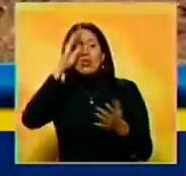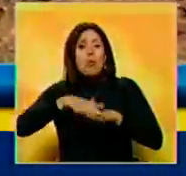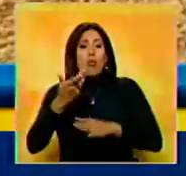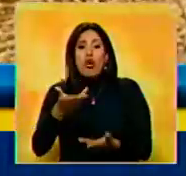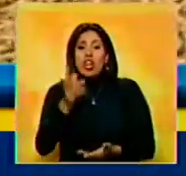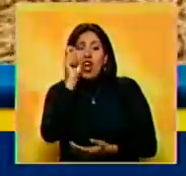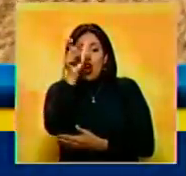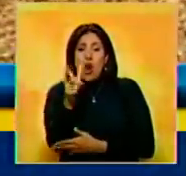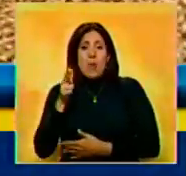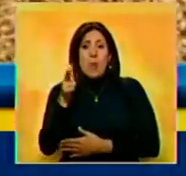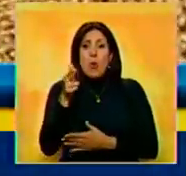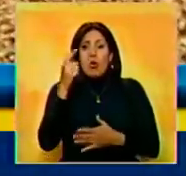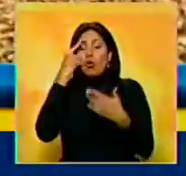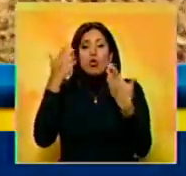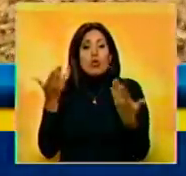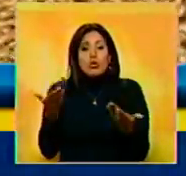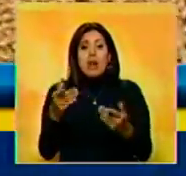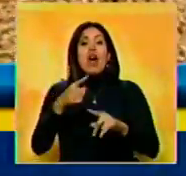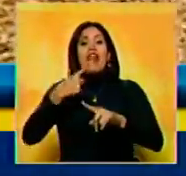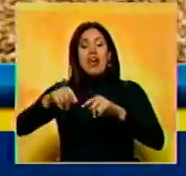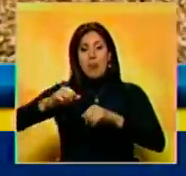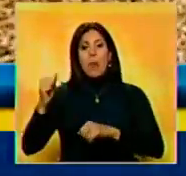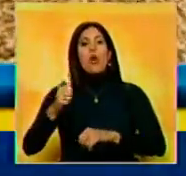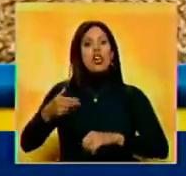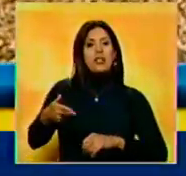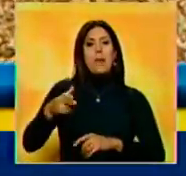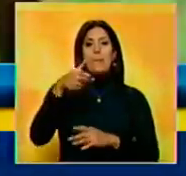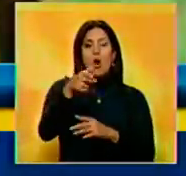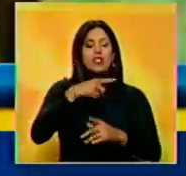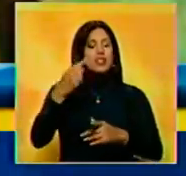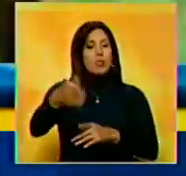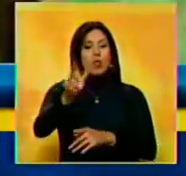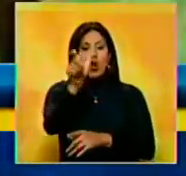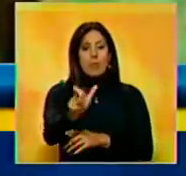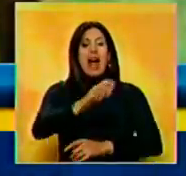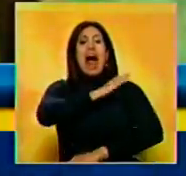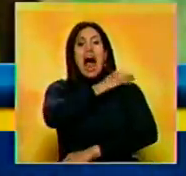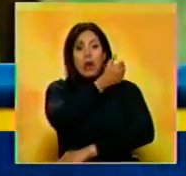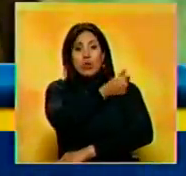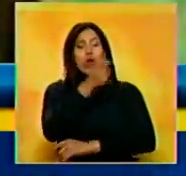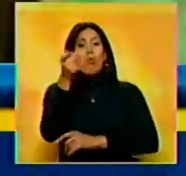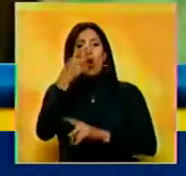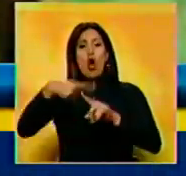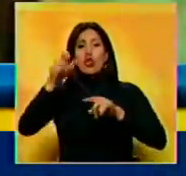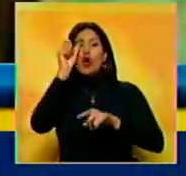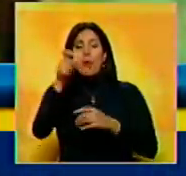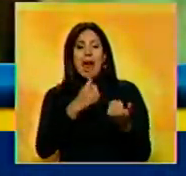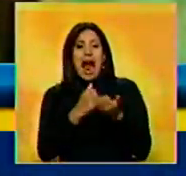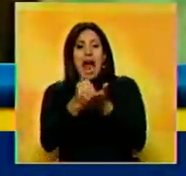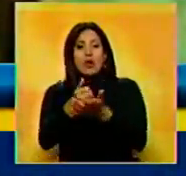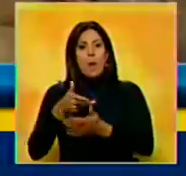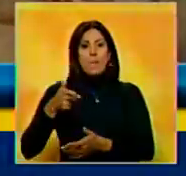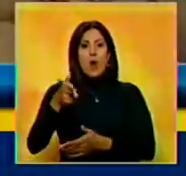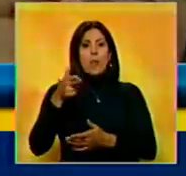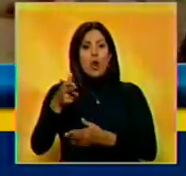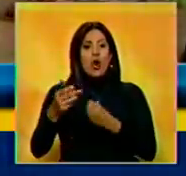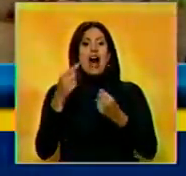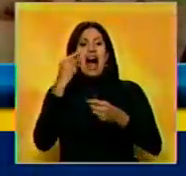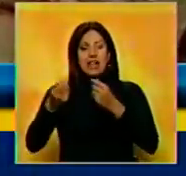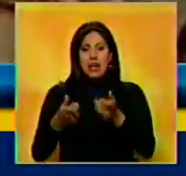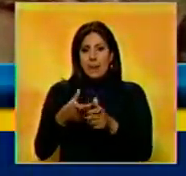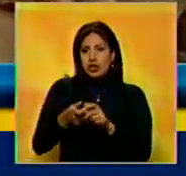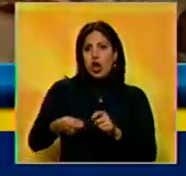motivos que tenía el agresor que fue abatido por la policía las autoridades buscan a otro hombre que ayudó al pistolero a